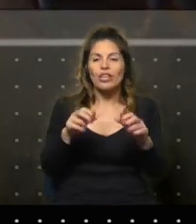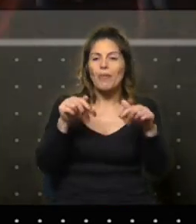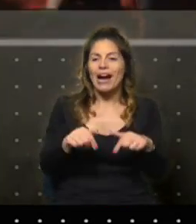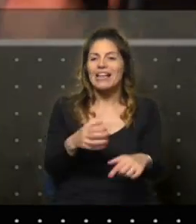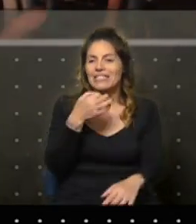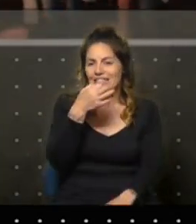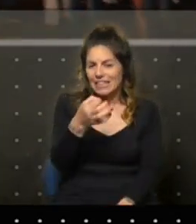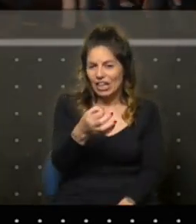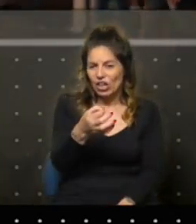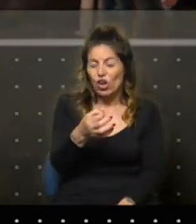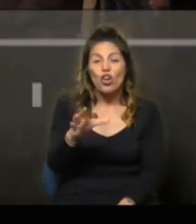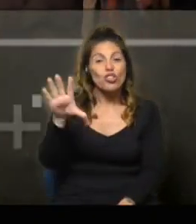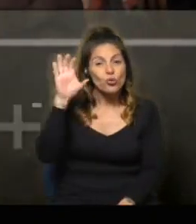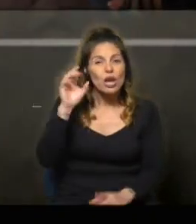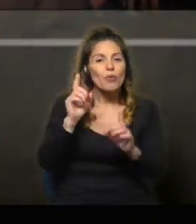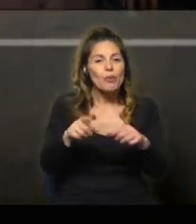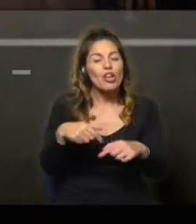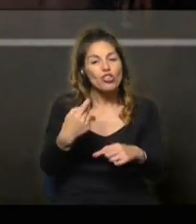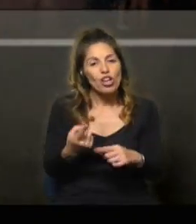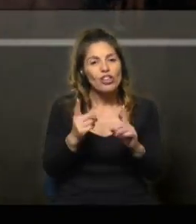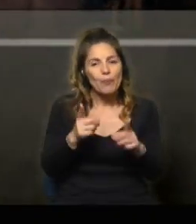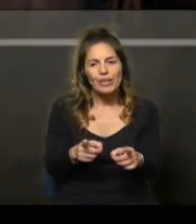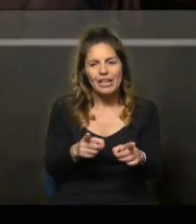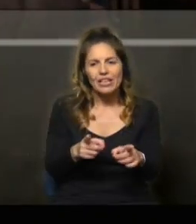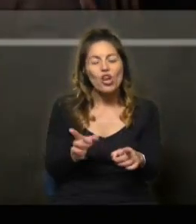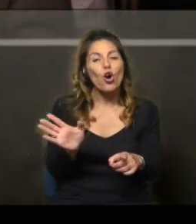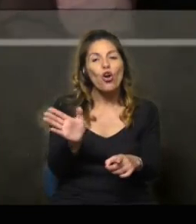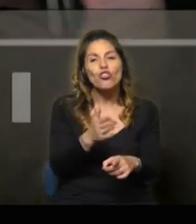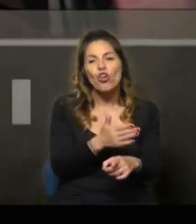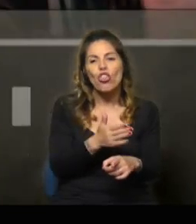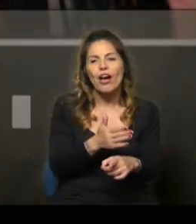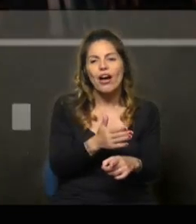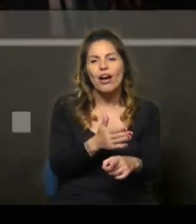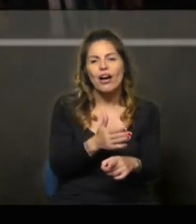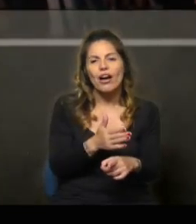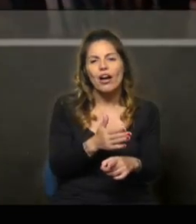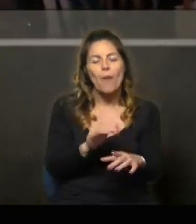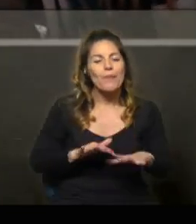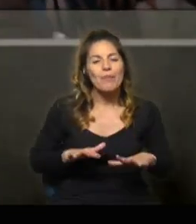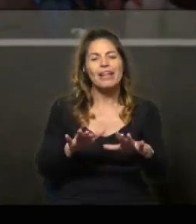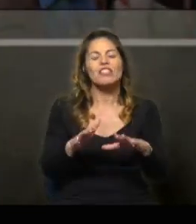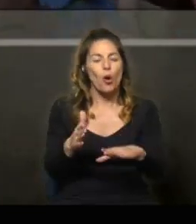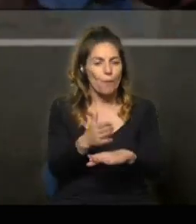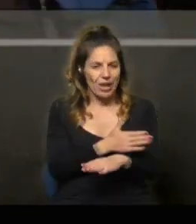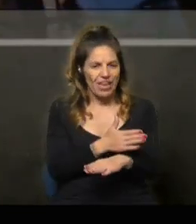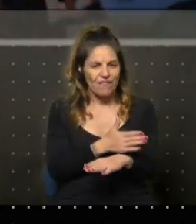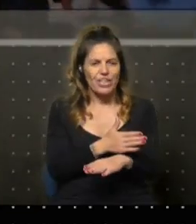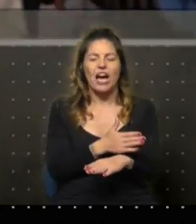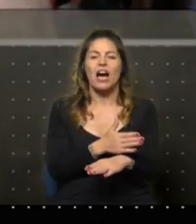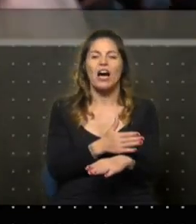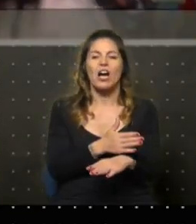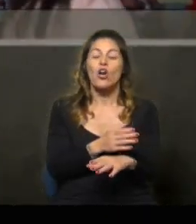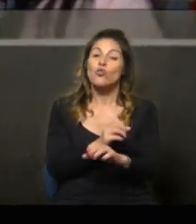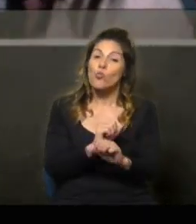dijeron los escuchábamos también del otro lado En definitiva con toda la preparación previa que presto